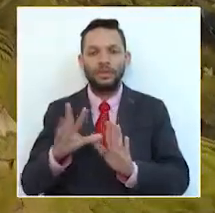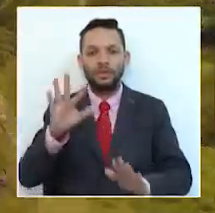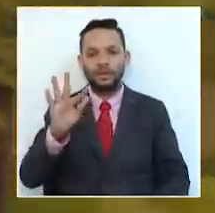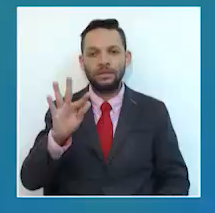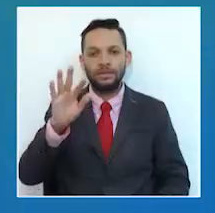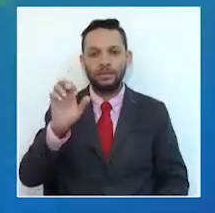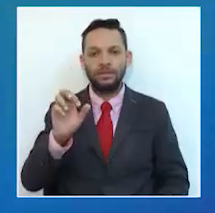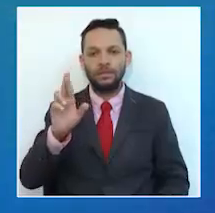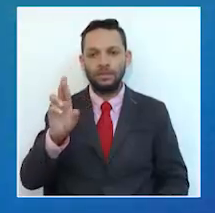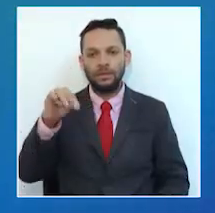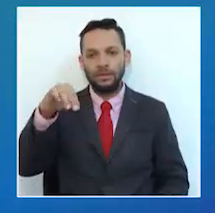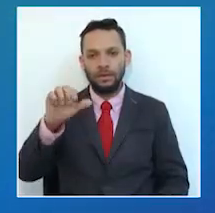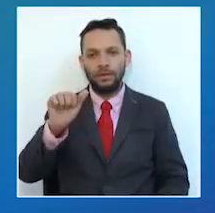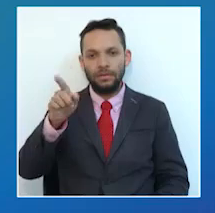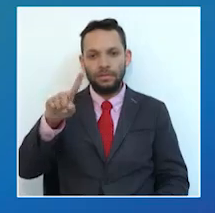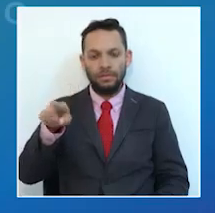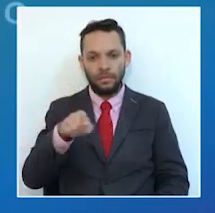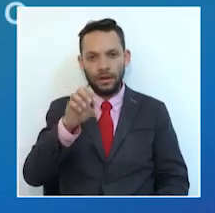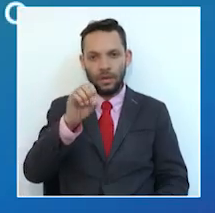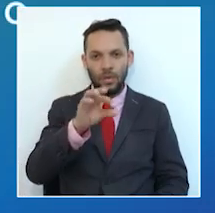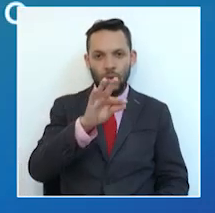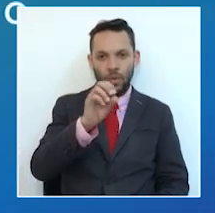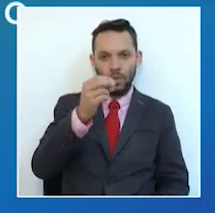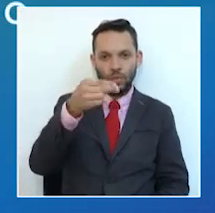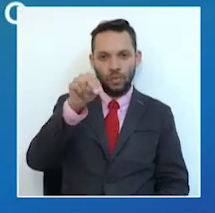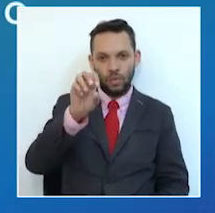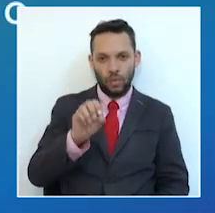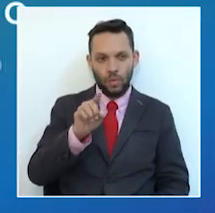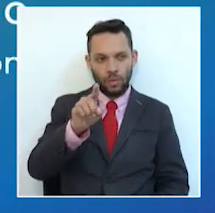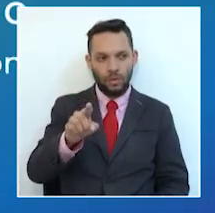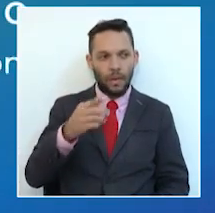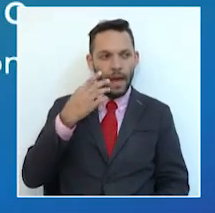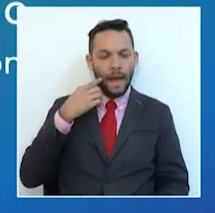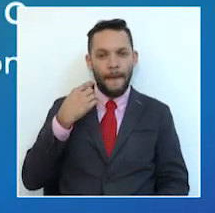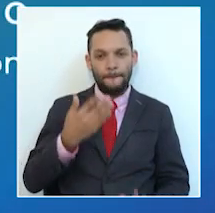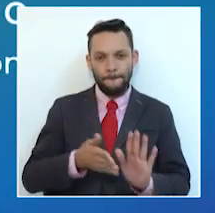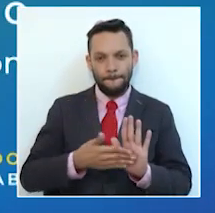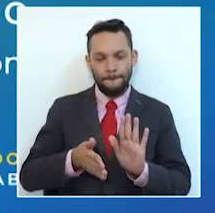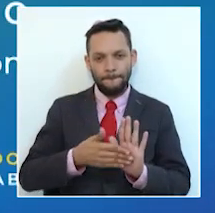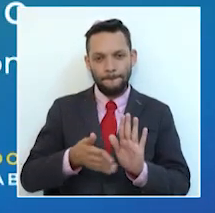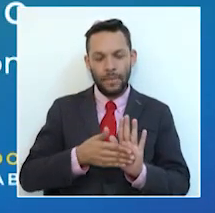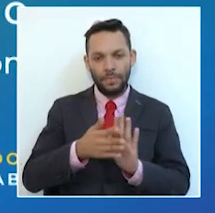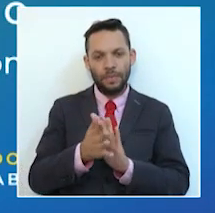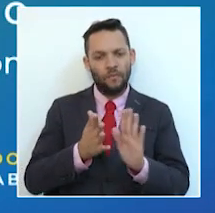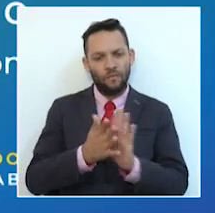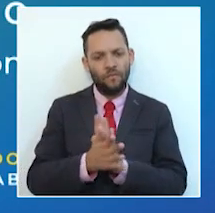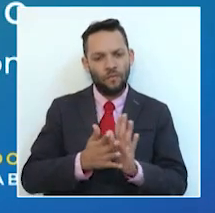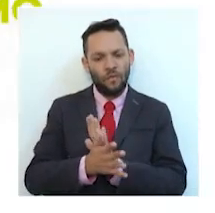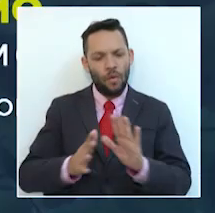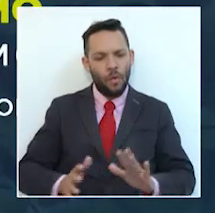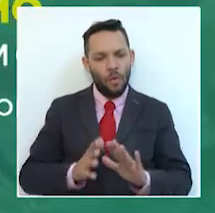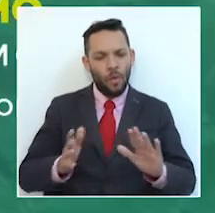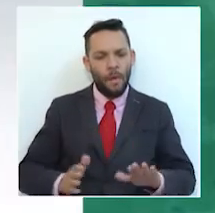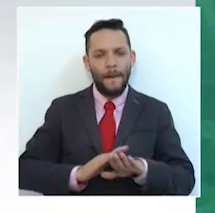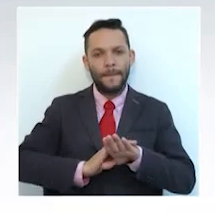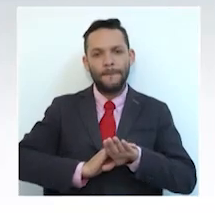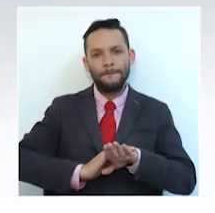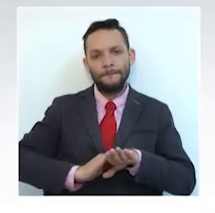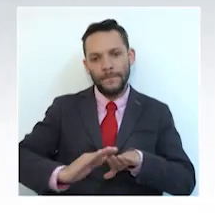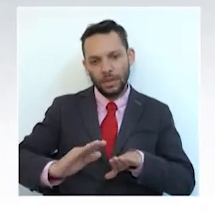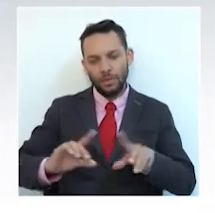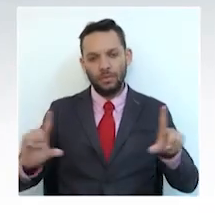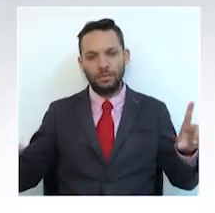imágenes ahí está el tenemos sonido no ahí estamos en todo el proceso de invitación de este gran